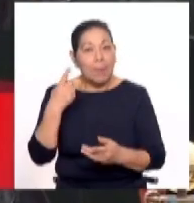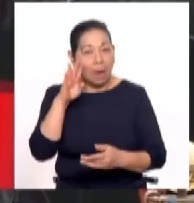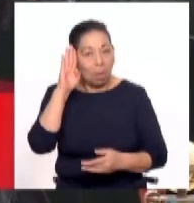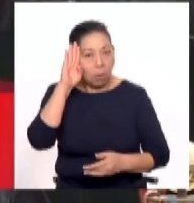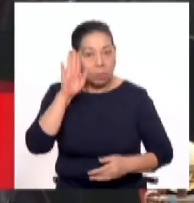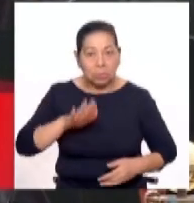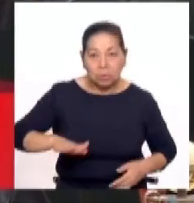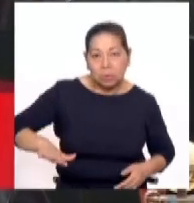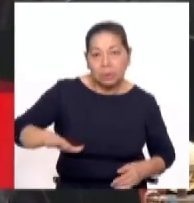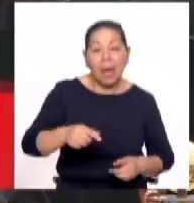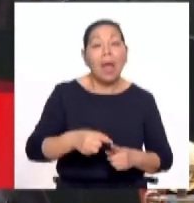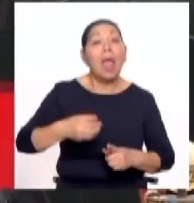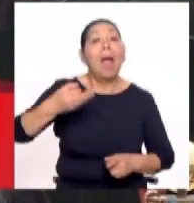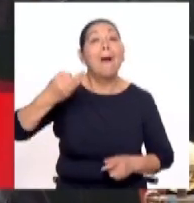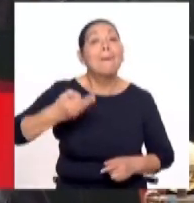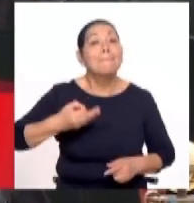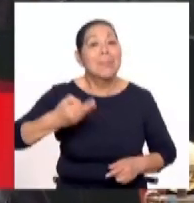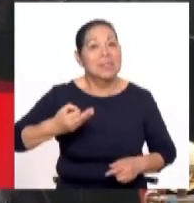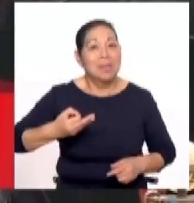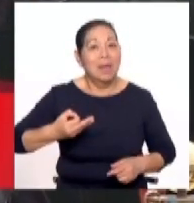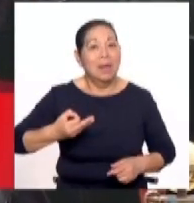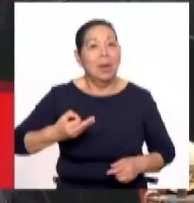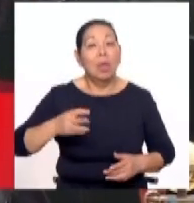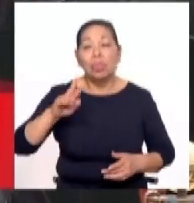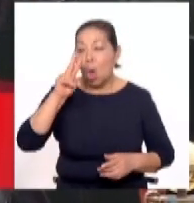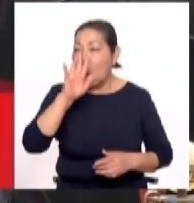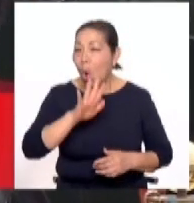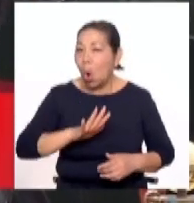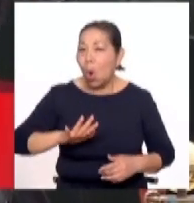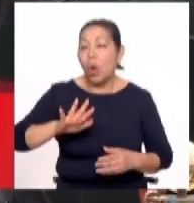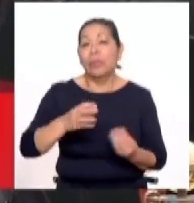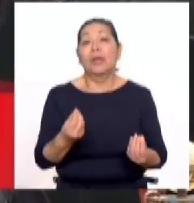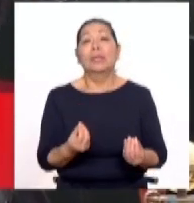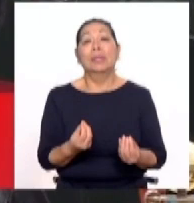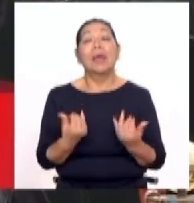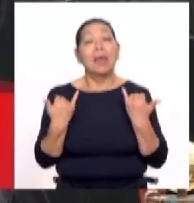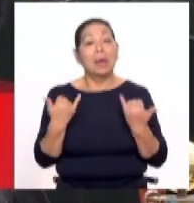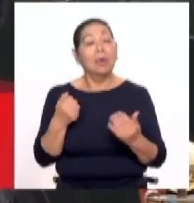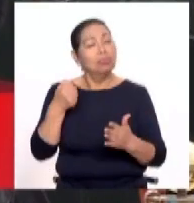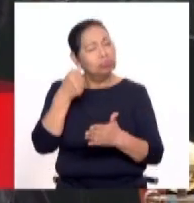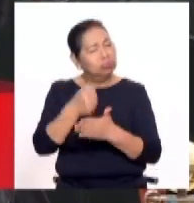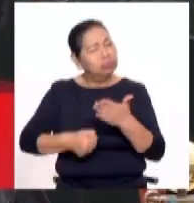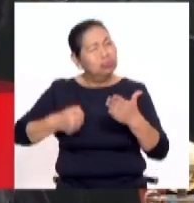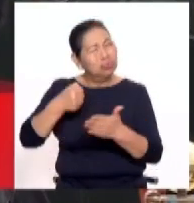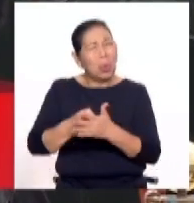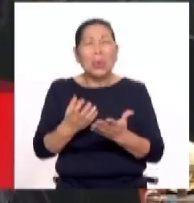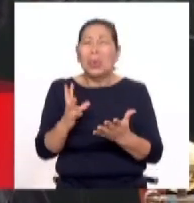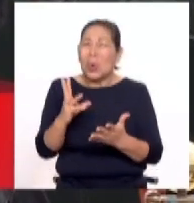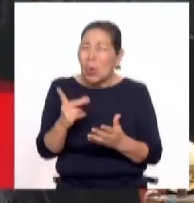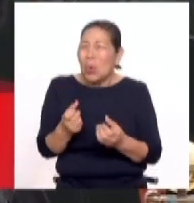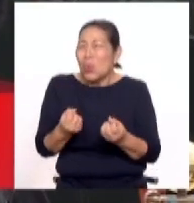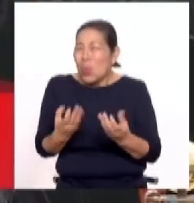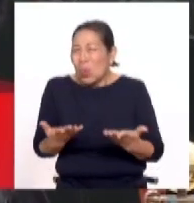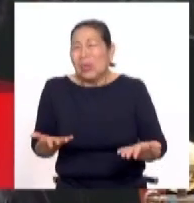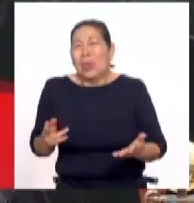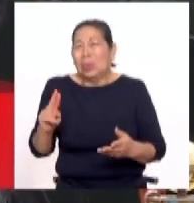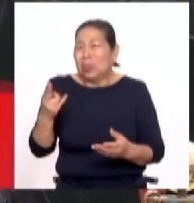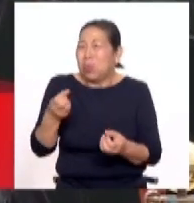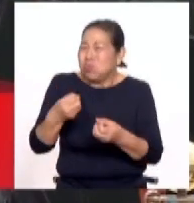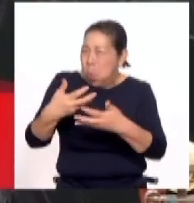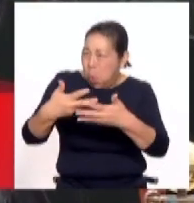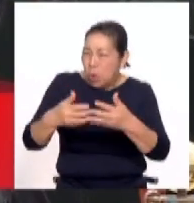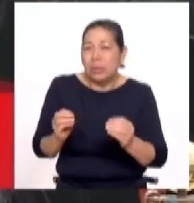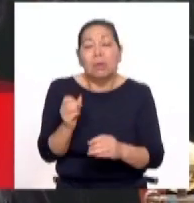policiales especializados a nivel nacional en esta lucha contra la delincuencia y la